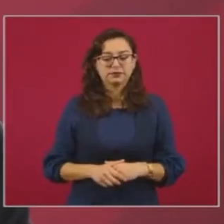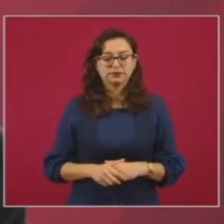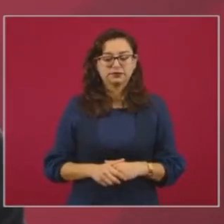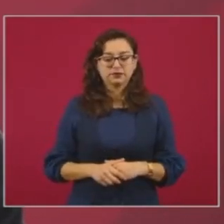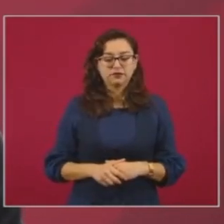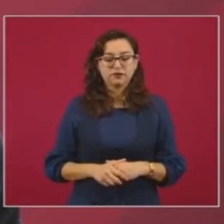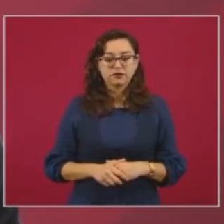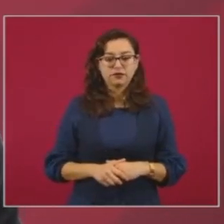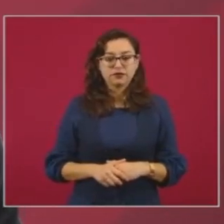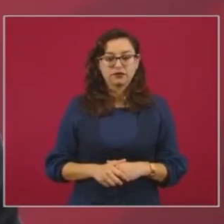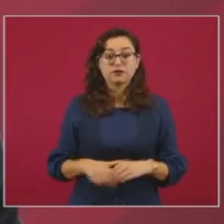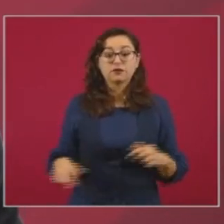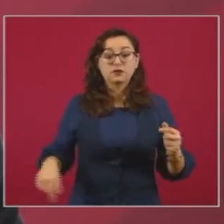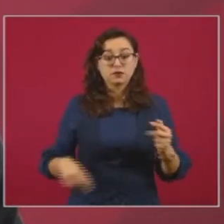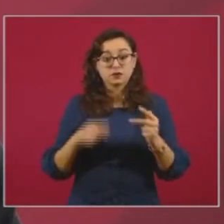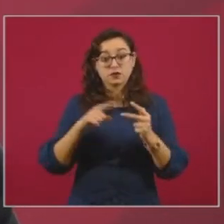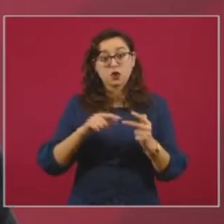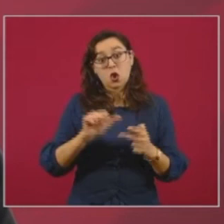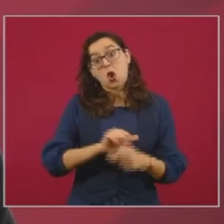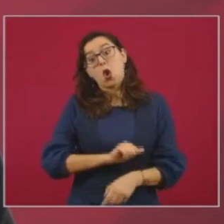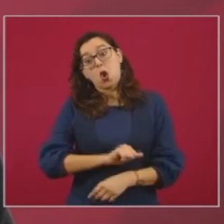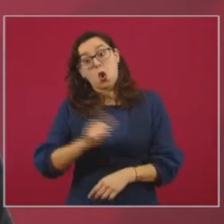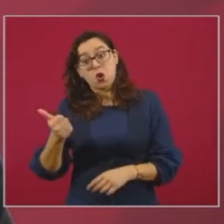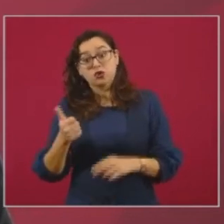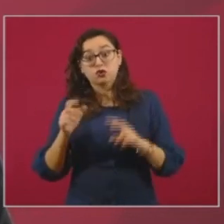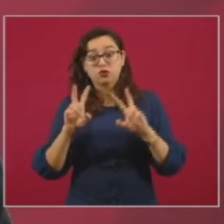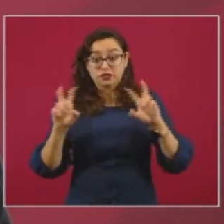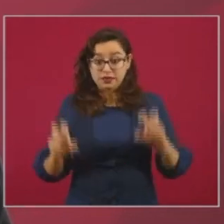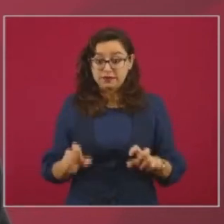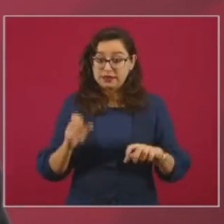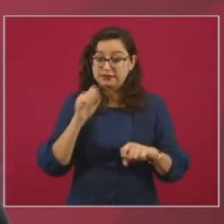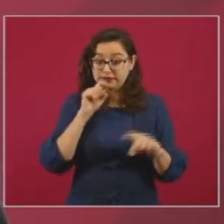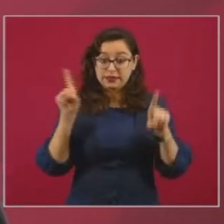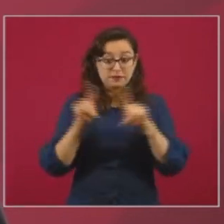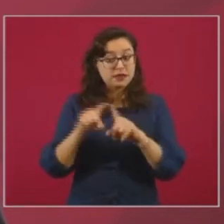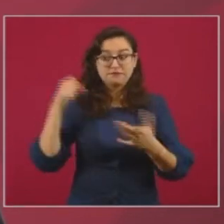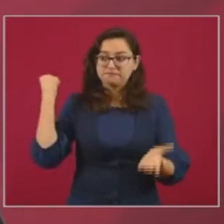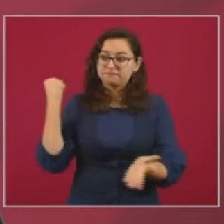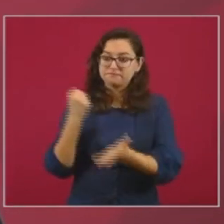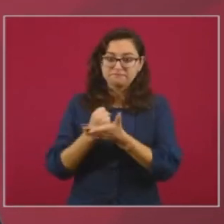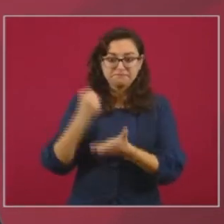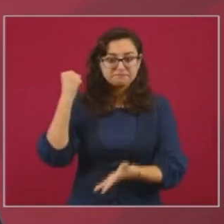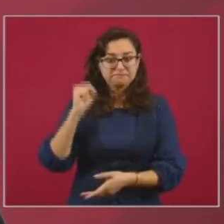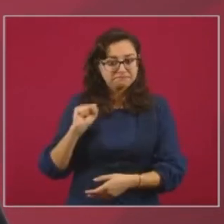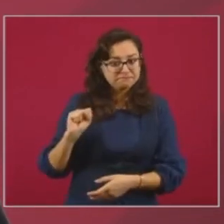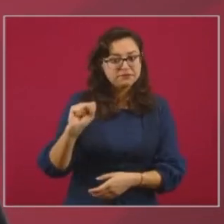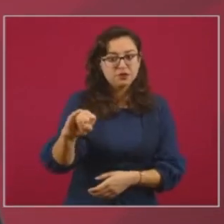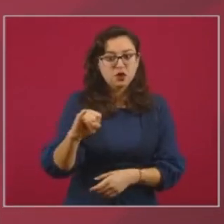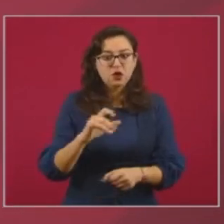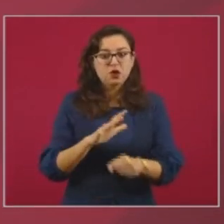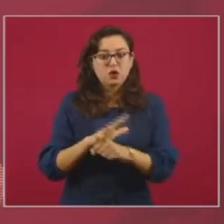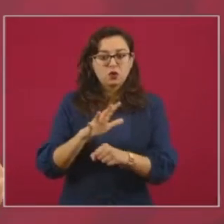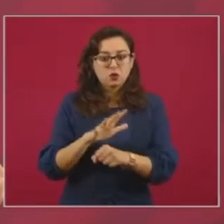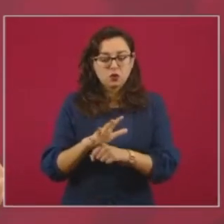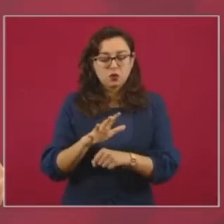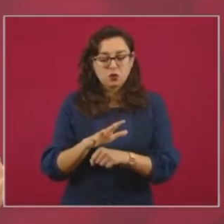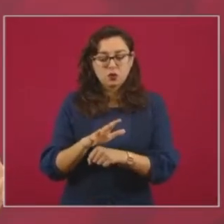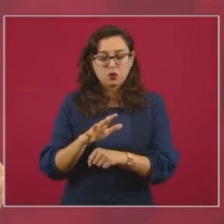Otra reforma importante que se aprobó es la